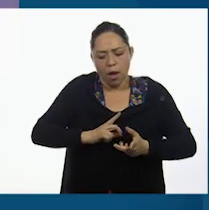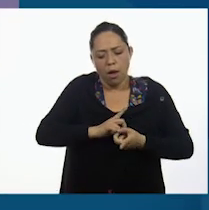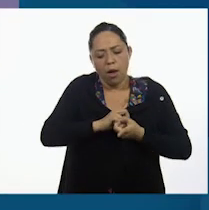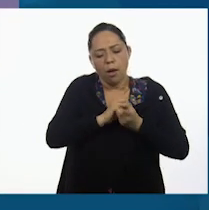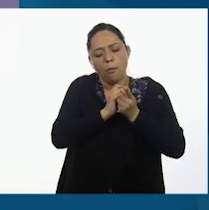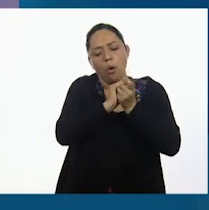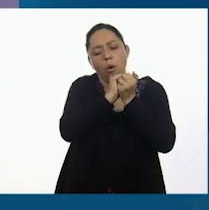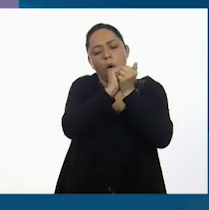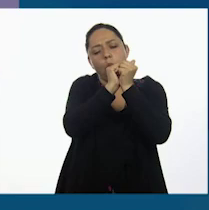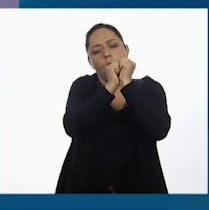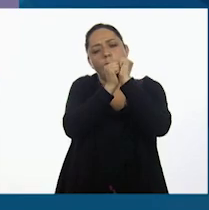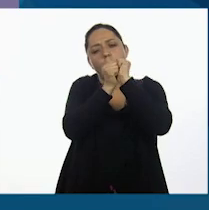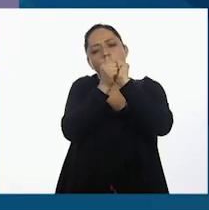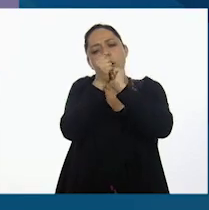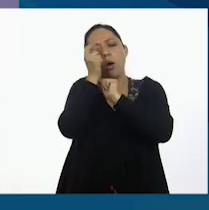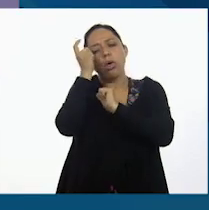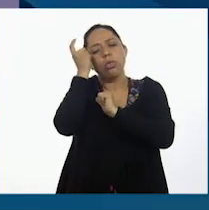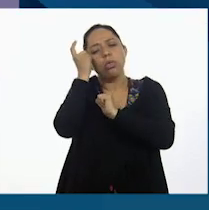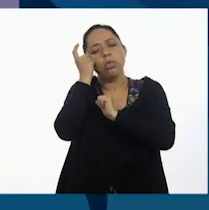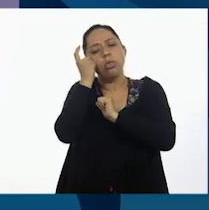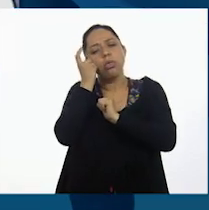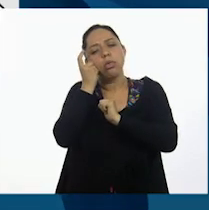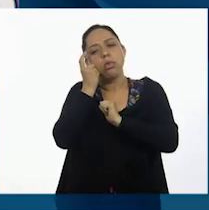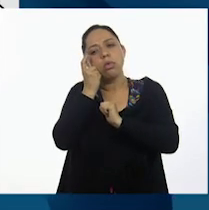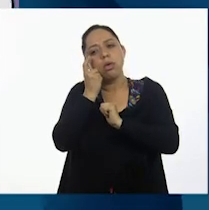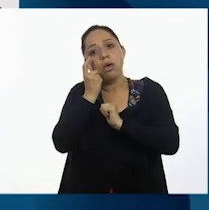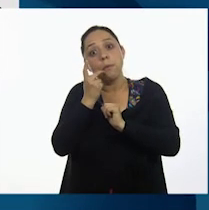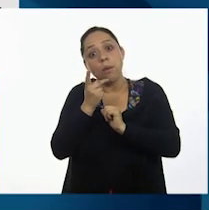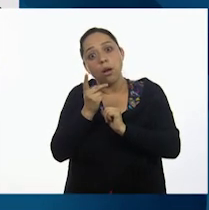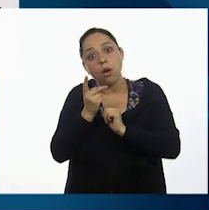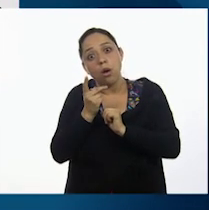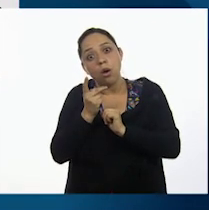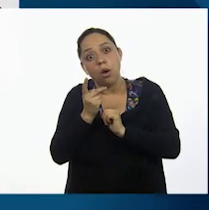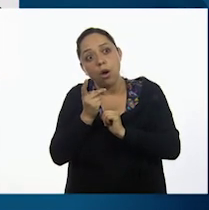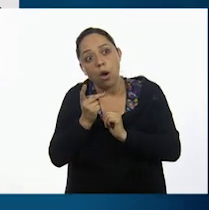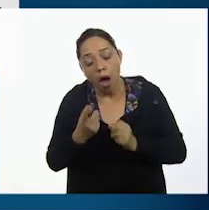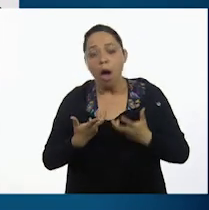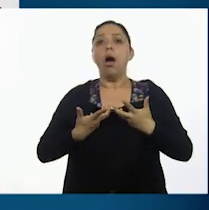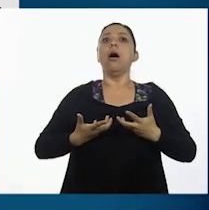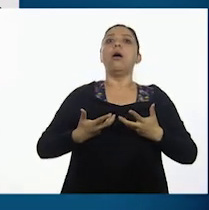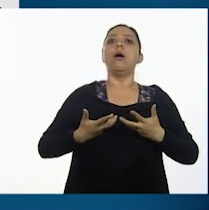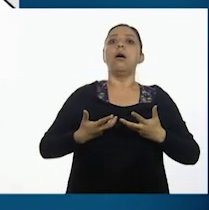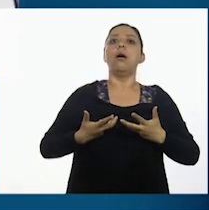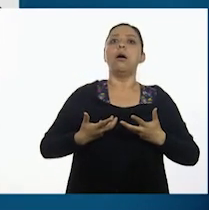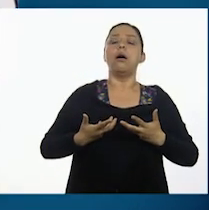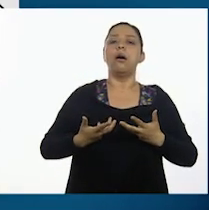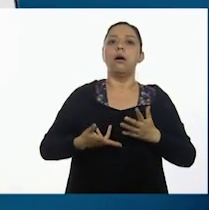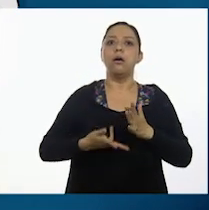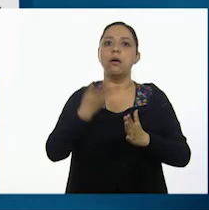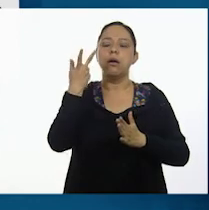quedando dormido. Pero justo cuando lo había conseguido, algo me sobresaltó.